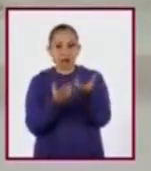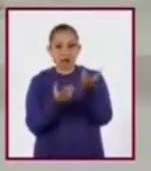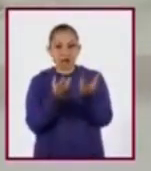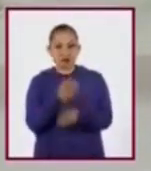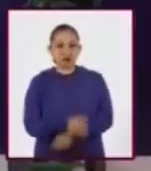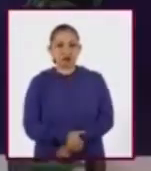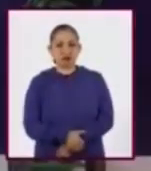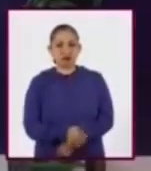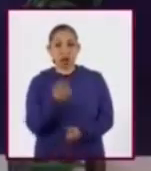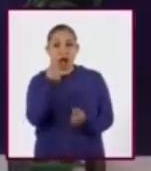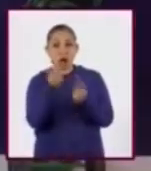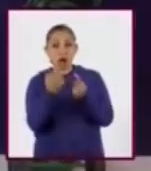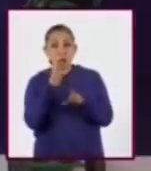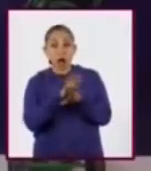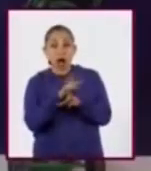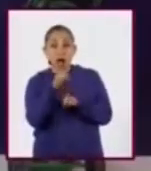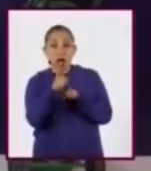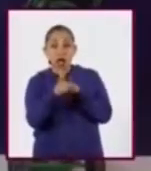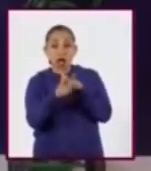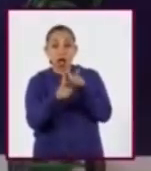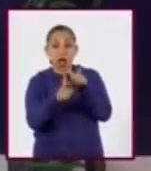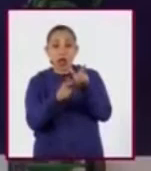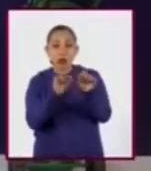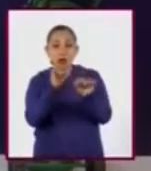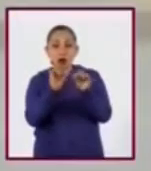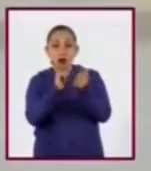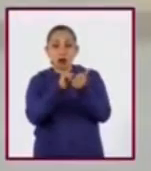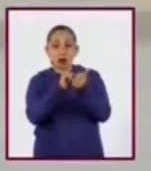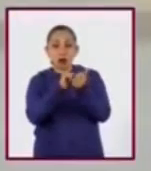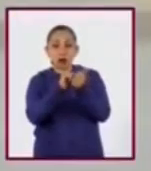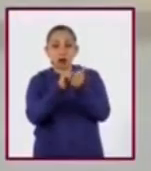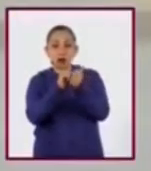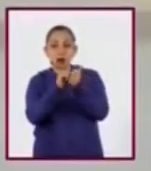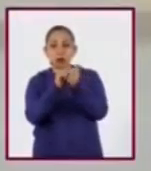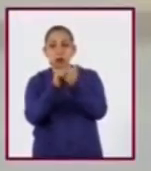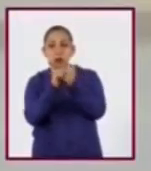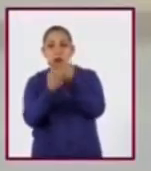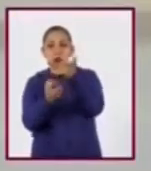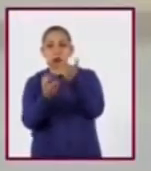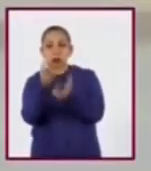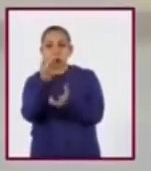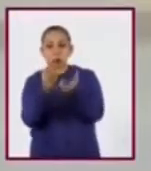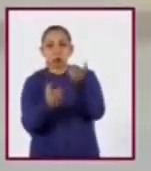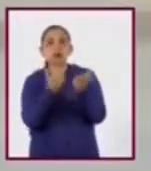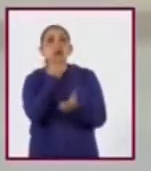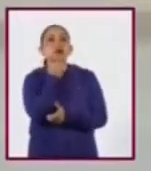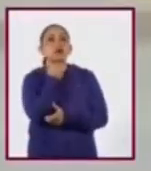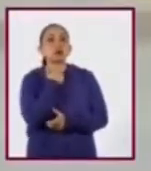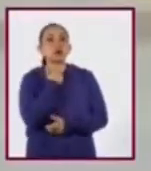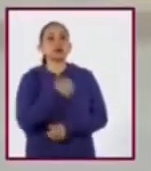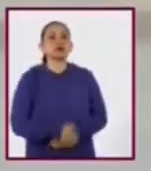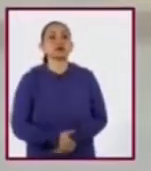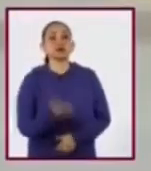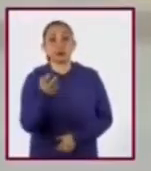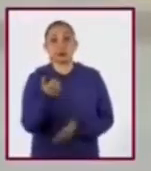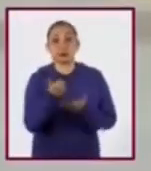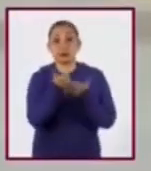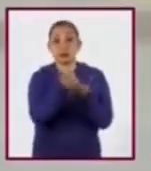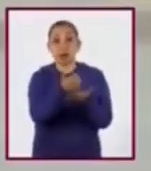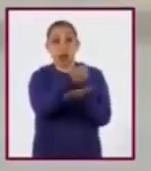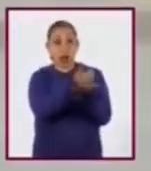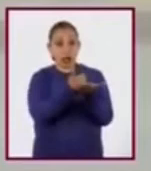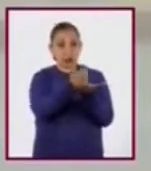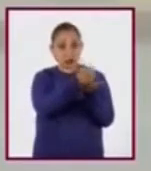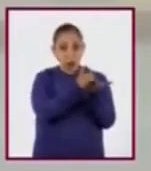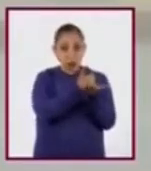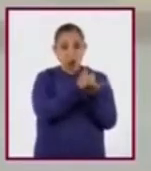En algunos la reacción es más lenta mientras se va consumiendo el alcohol. Esta yo la veo azul,